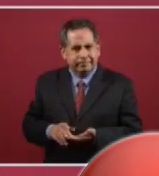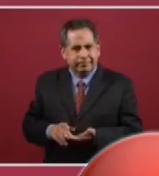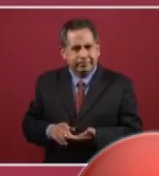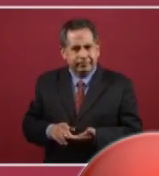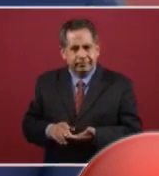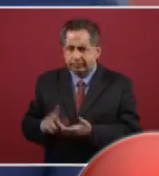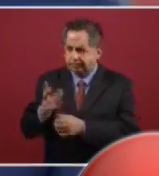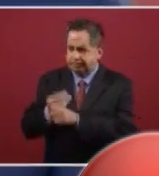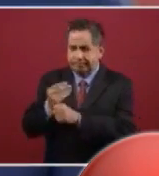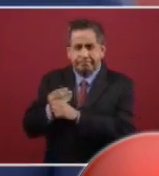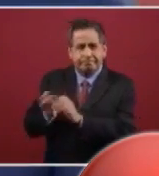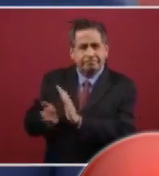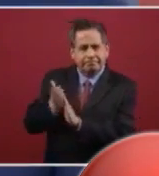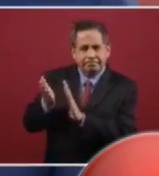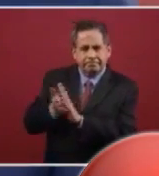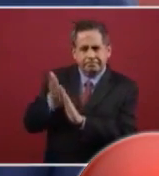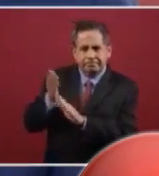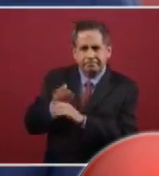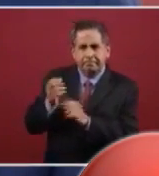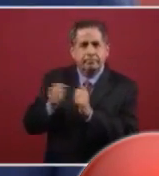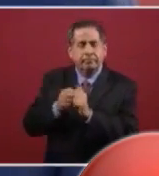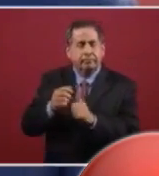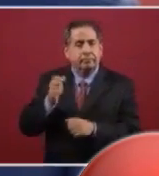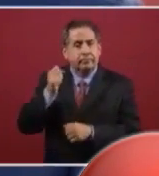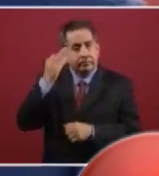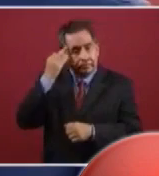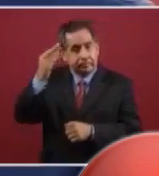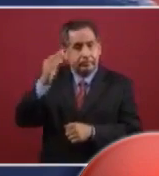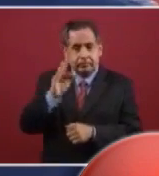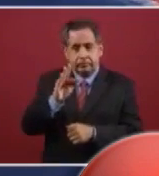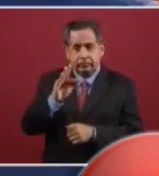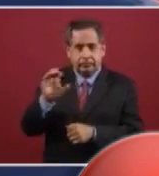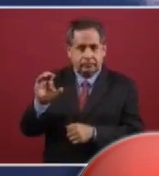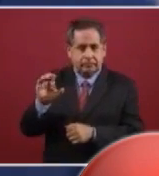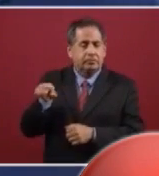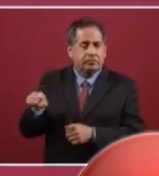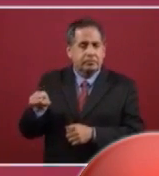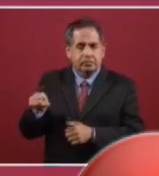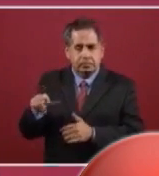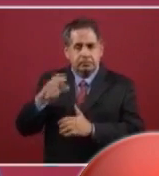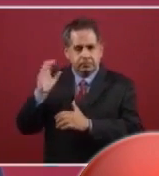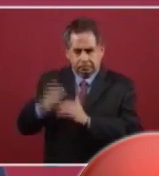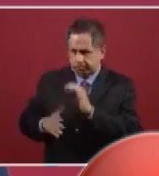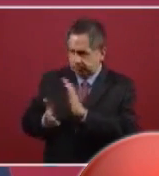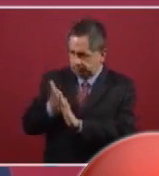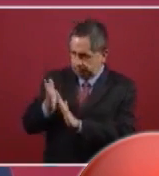la hicieron don Calderón, la terminaron,